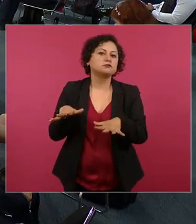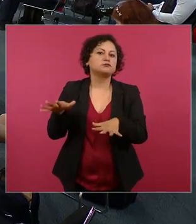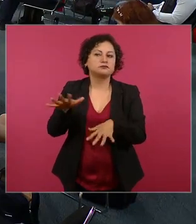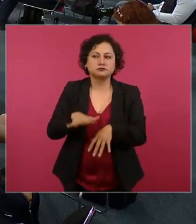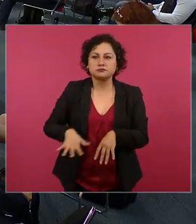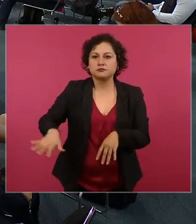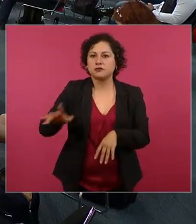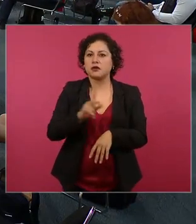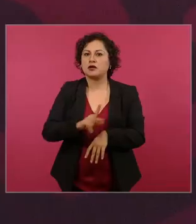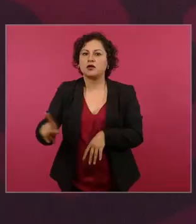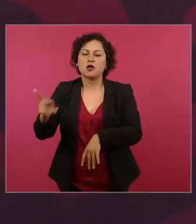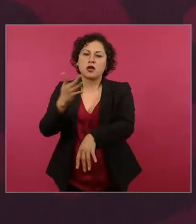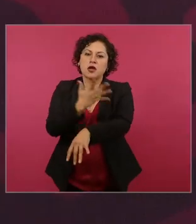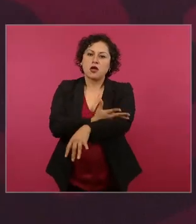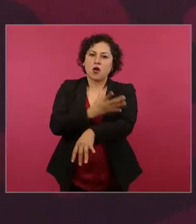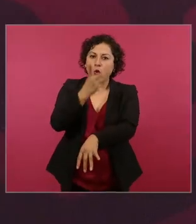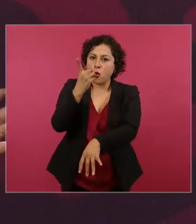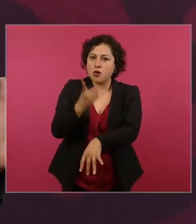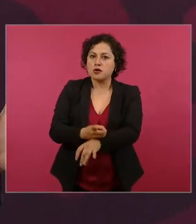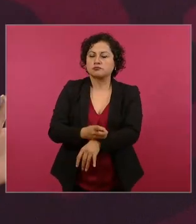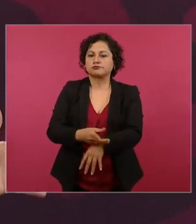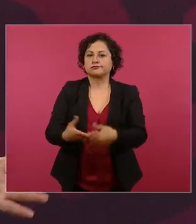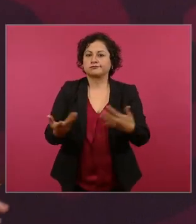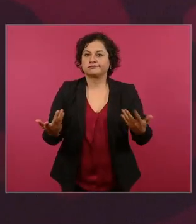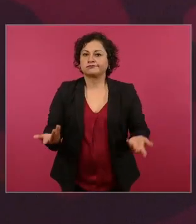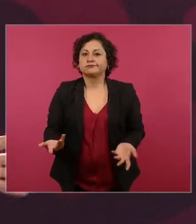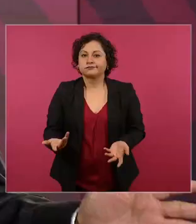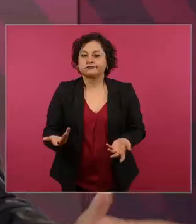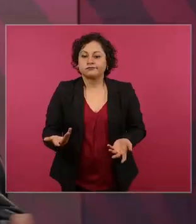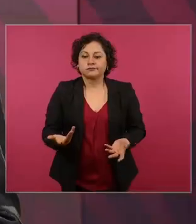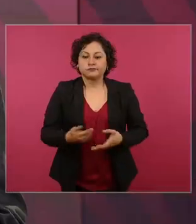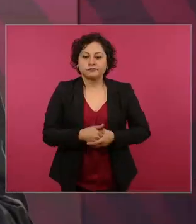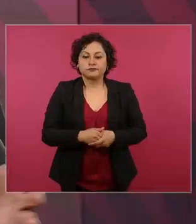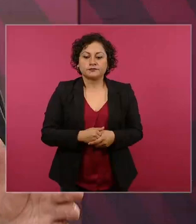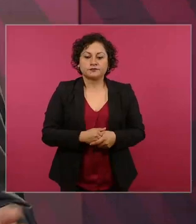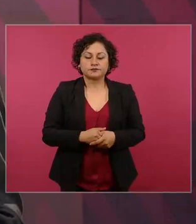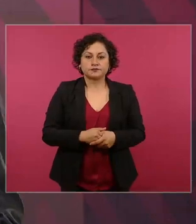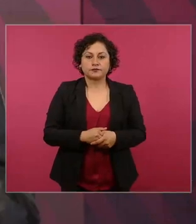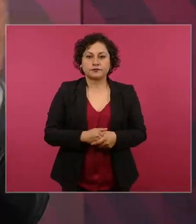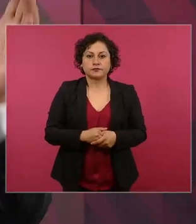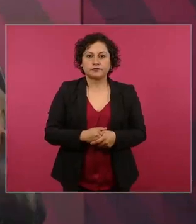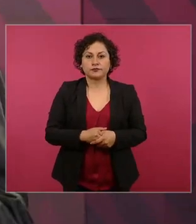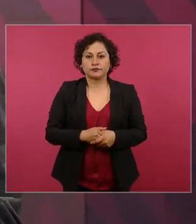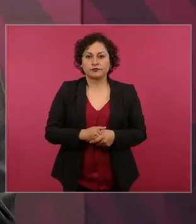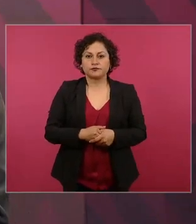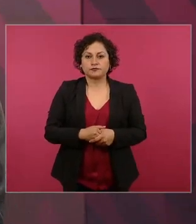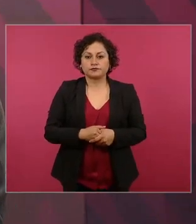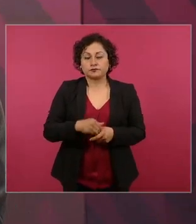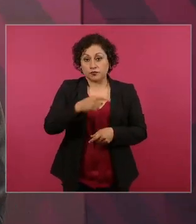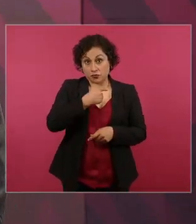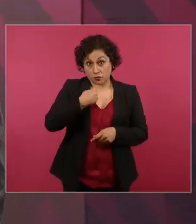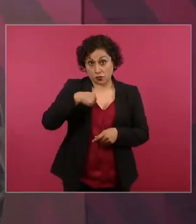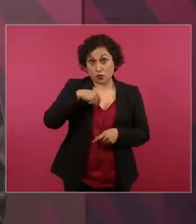Honestos. ¿Por qué estamos nosotros construyendo caminos